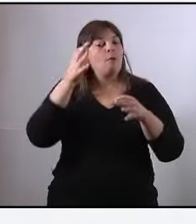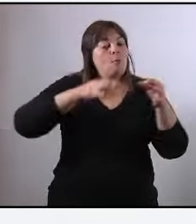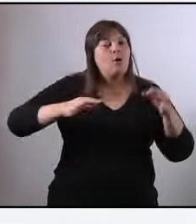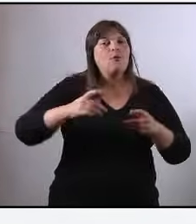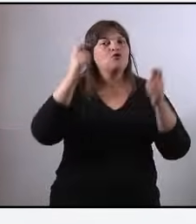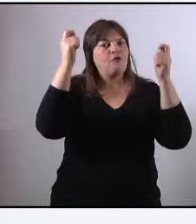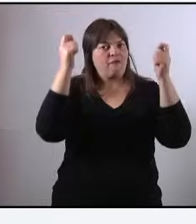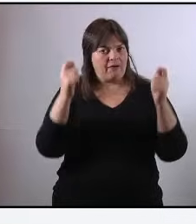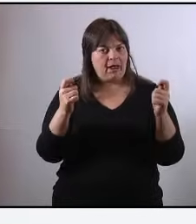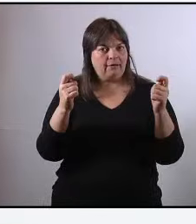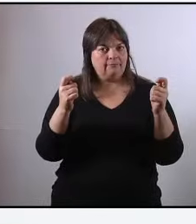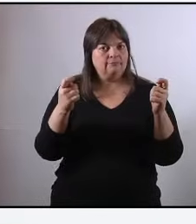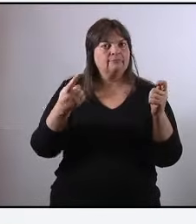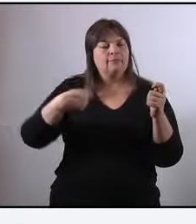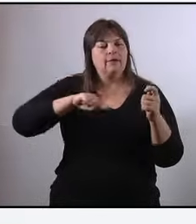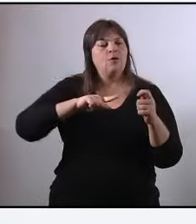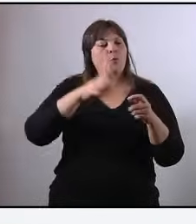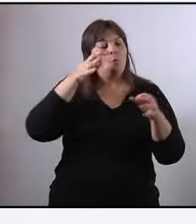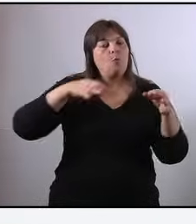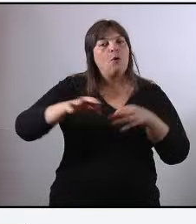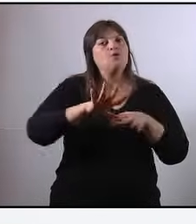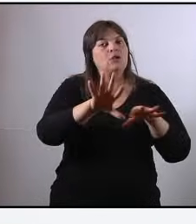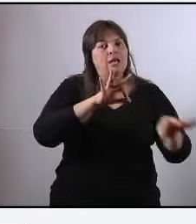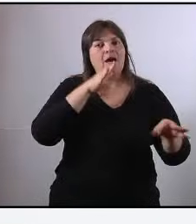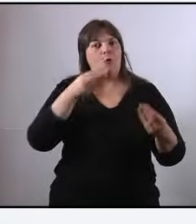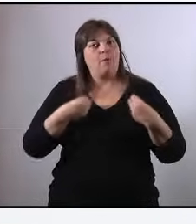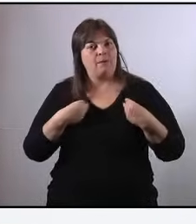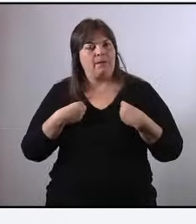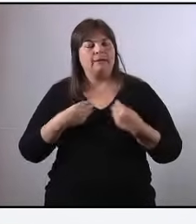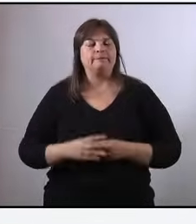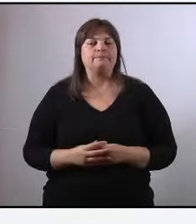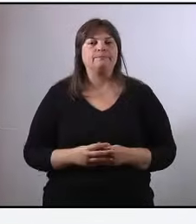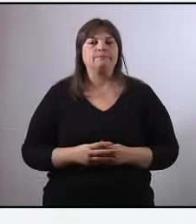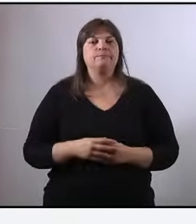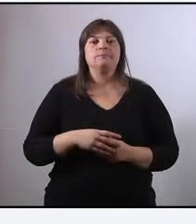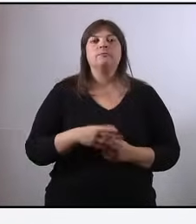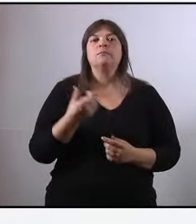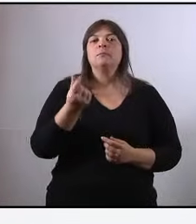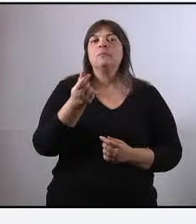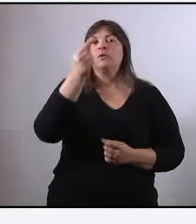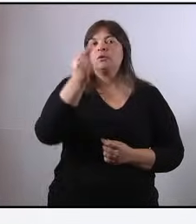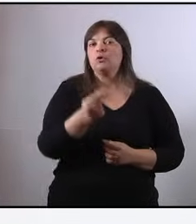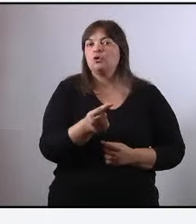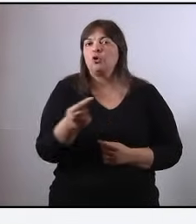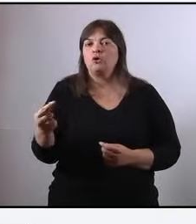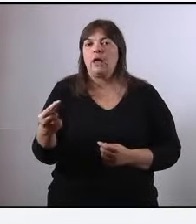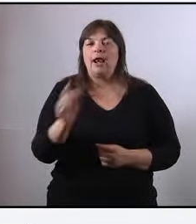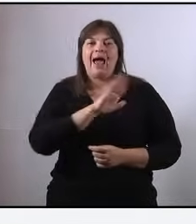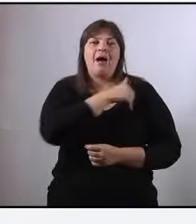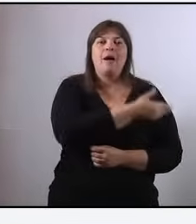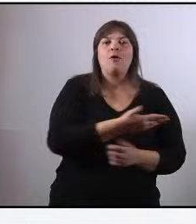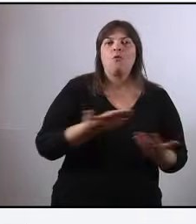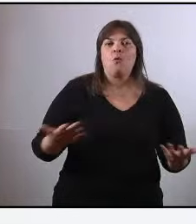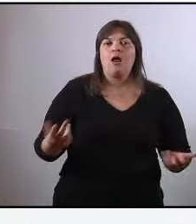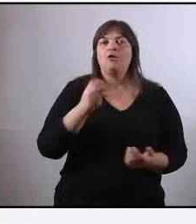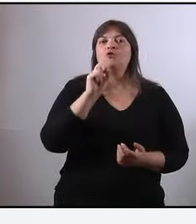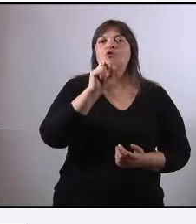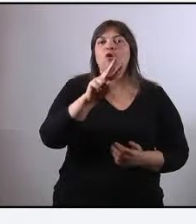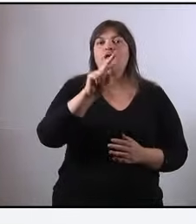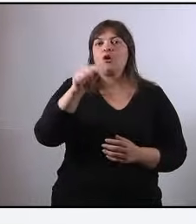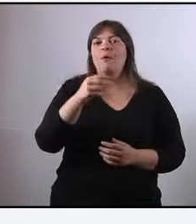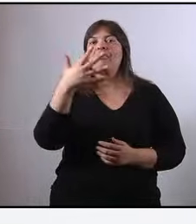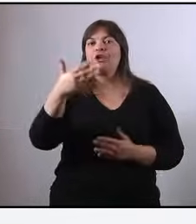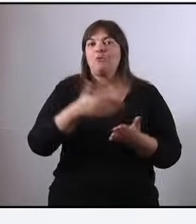joven elija nuestros pueblos para vivir. El importe total de este aval ha sido de